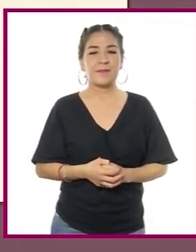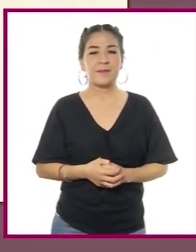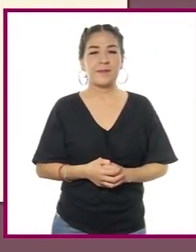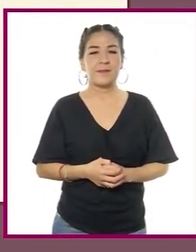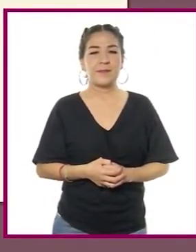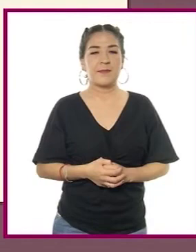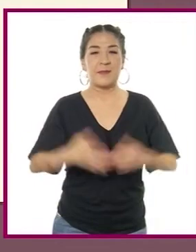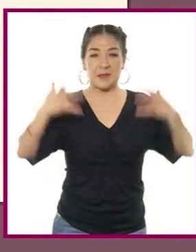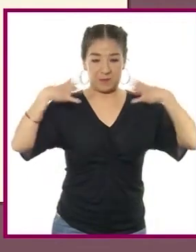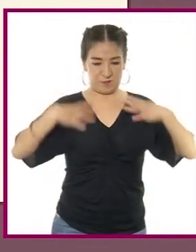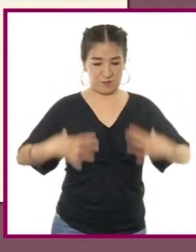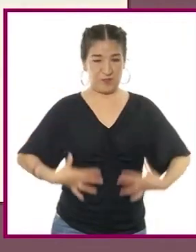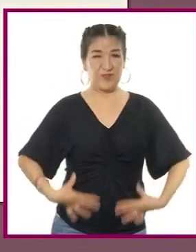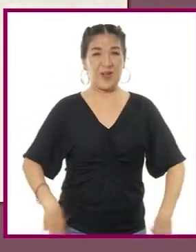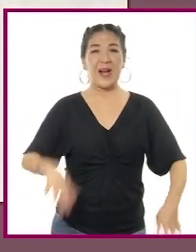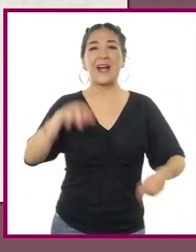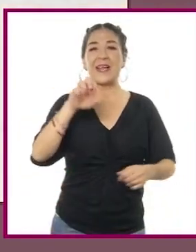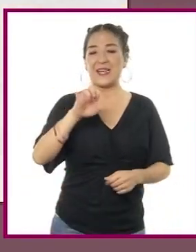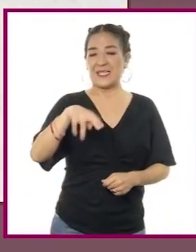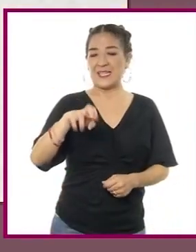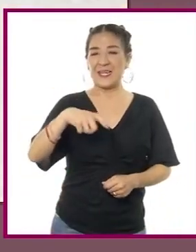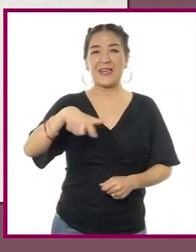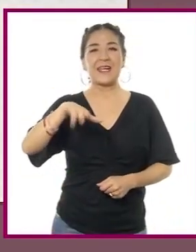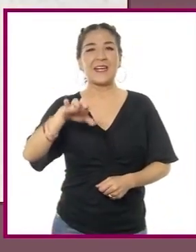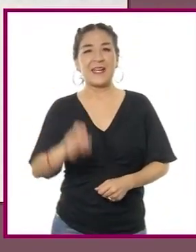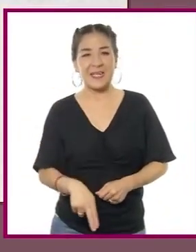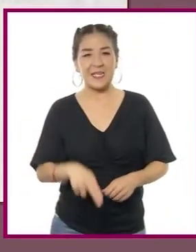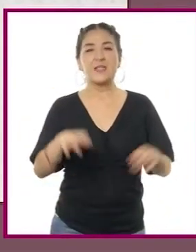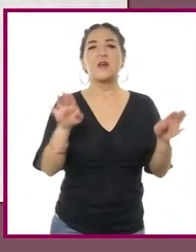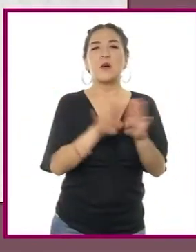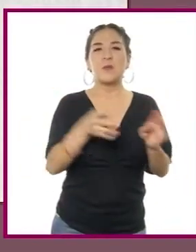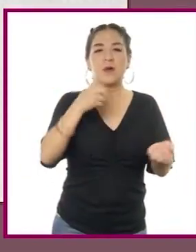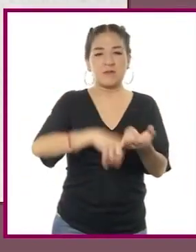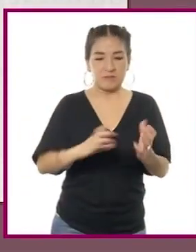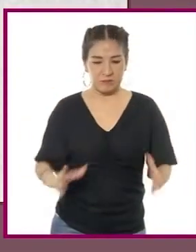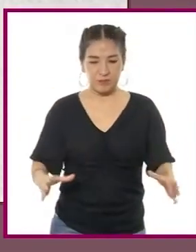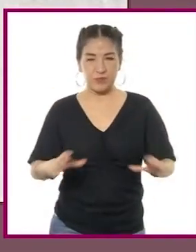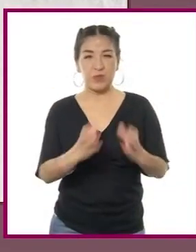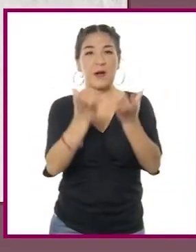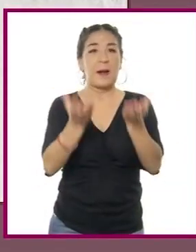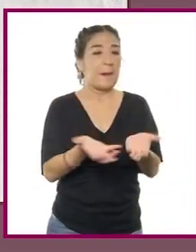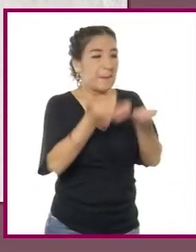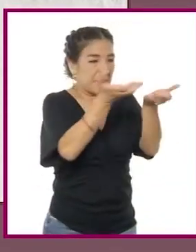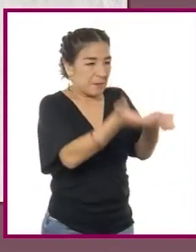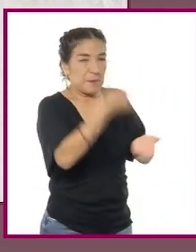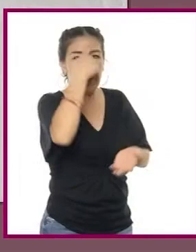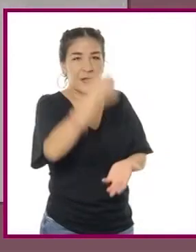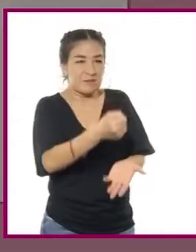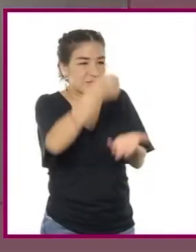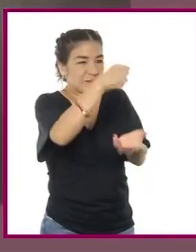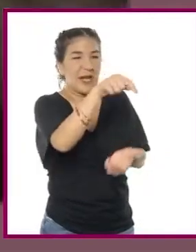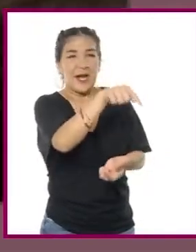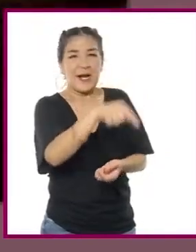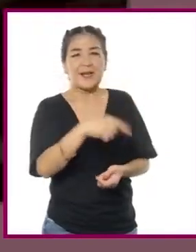mantas de henequén y mieles prietas de maguey se entregaron a los españoles en forma de tributos.